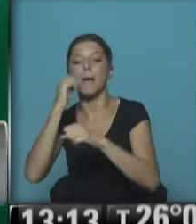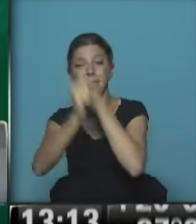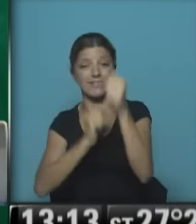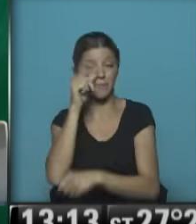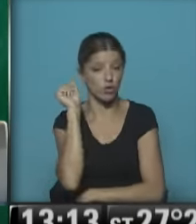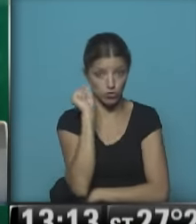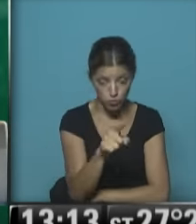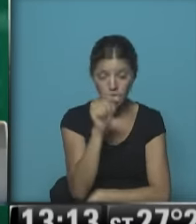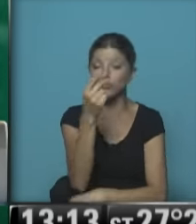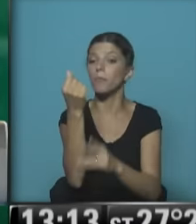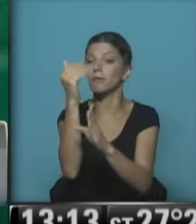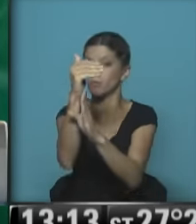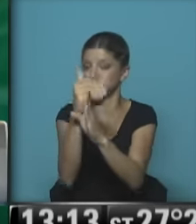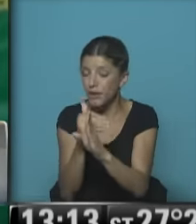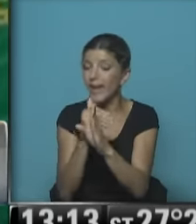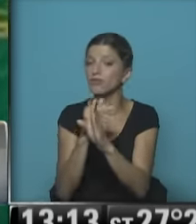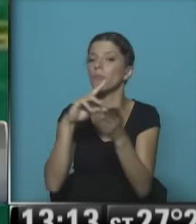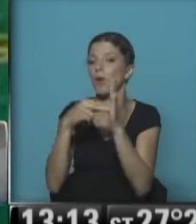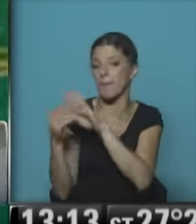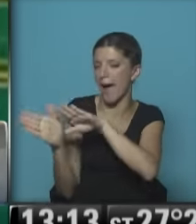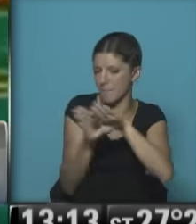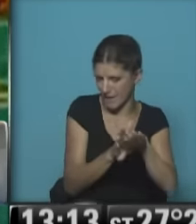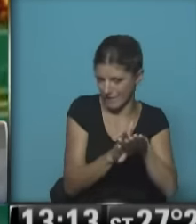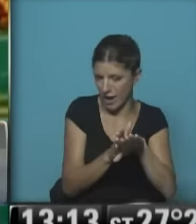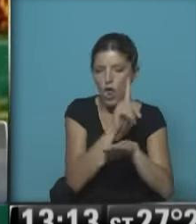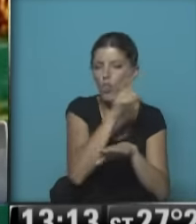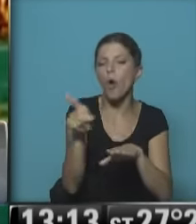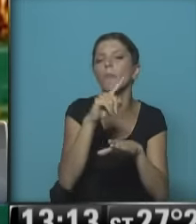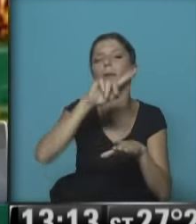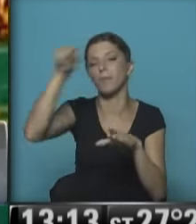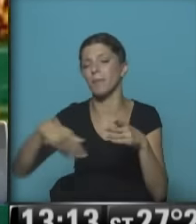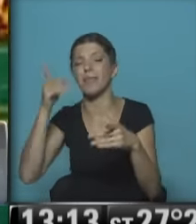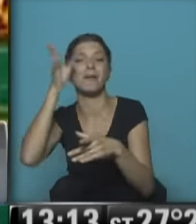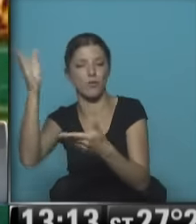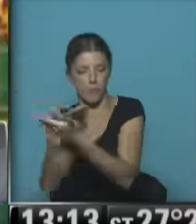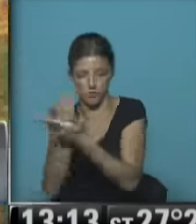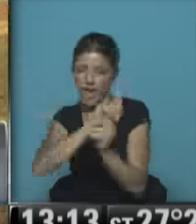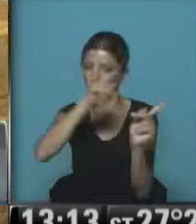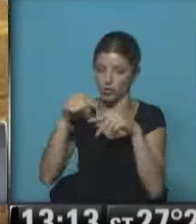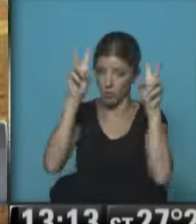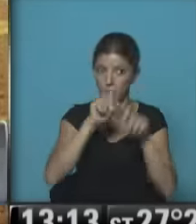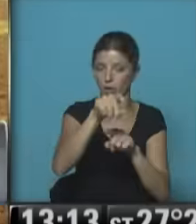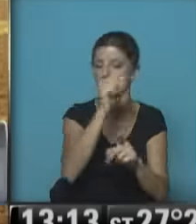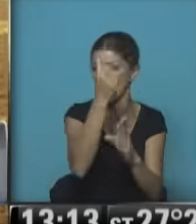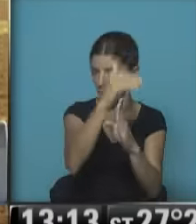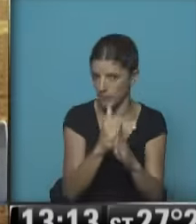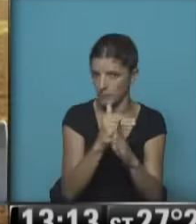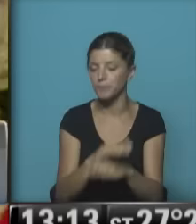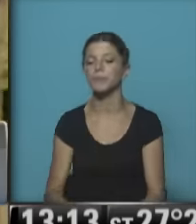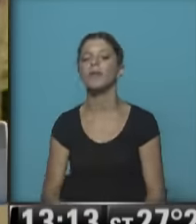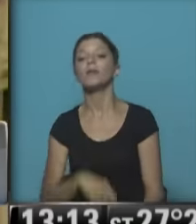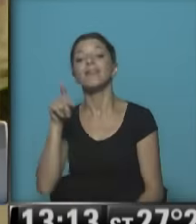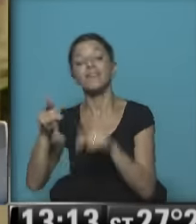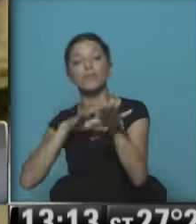la caída del precio es un problema adicional y no el principal. La tecnología del fracking le había permitido a